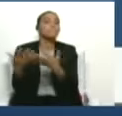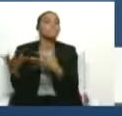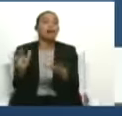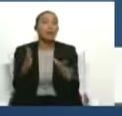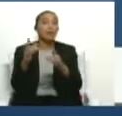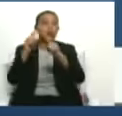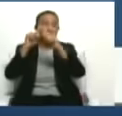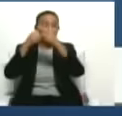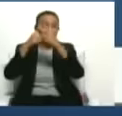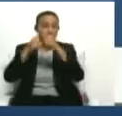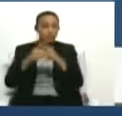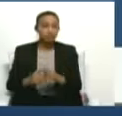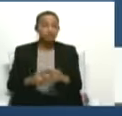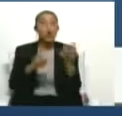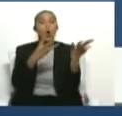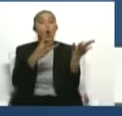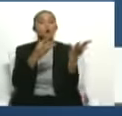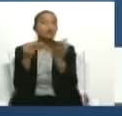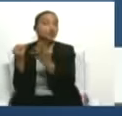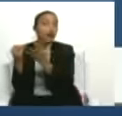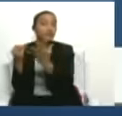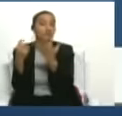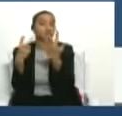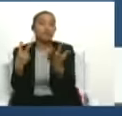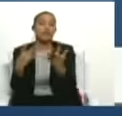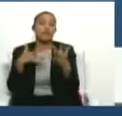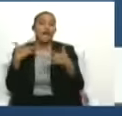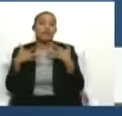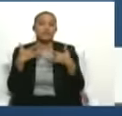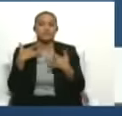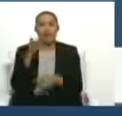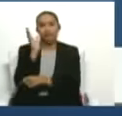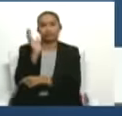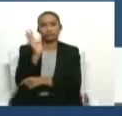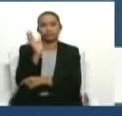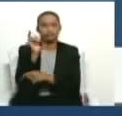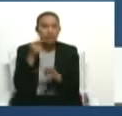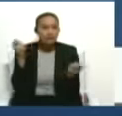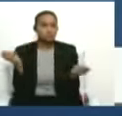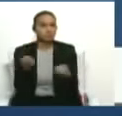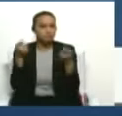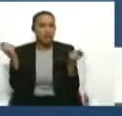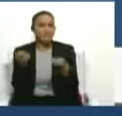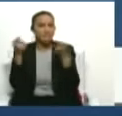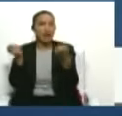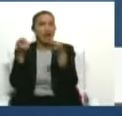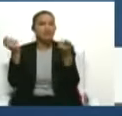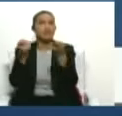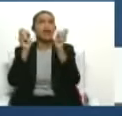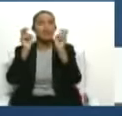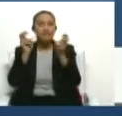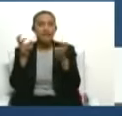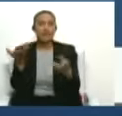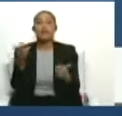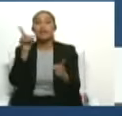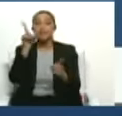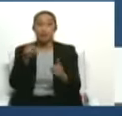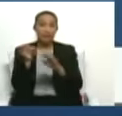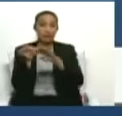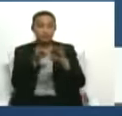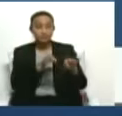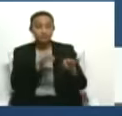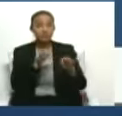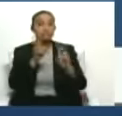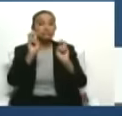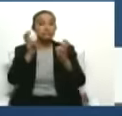que 807 actividades. Obviamente hay otras campañas, las voy a solo mencionar, la violencia contra la mujer no se concilia,